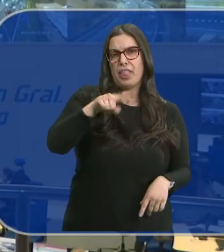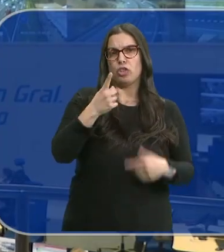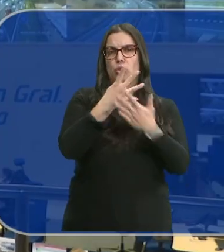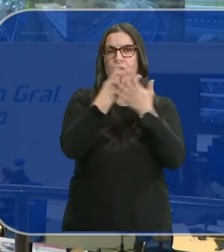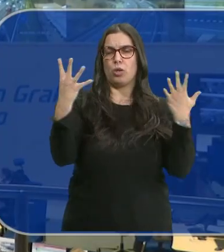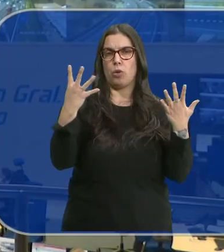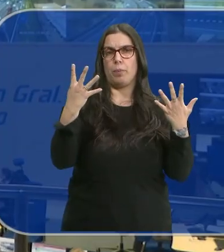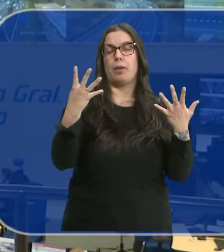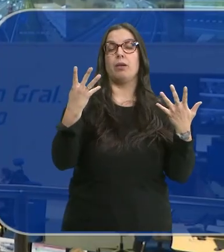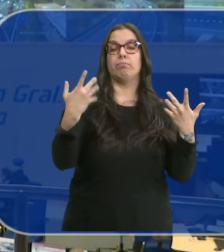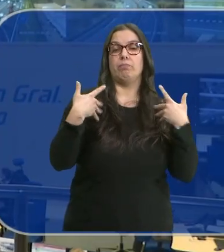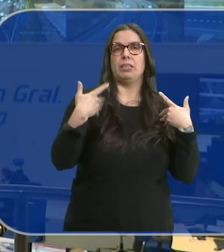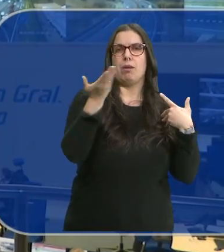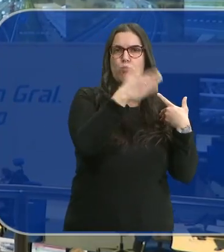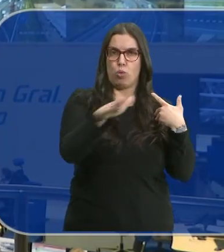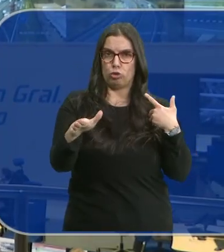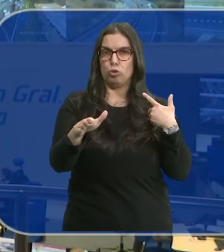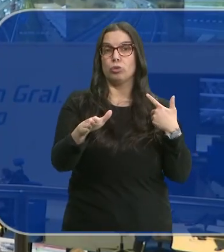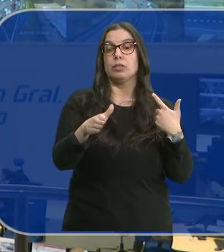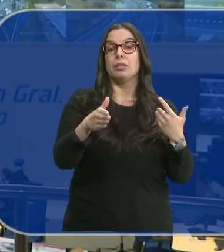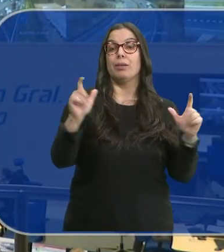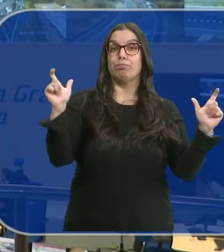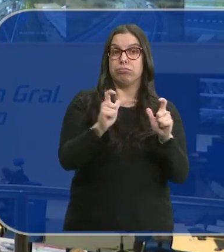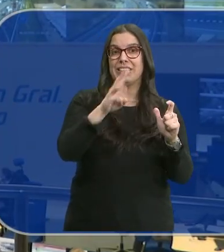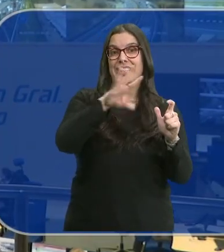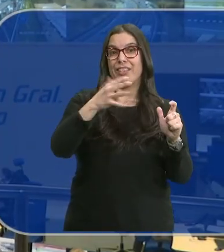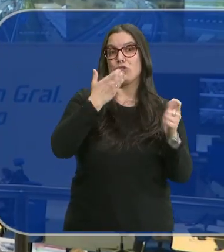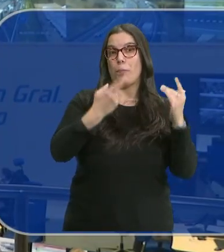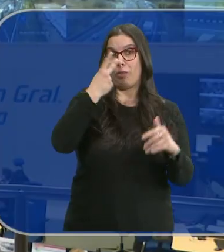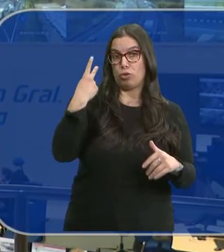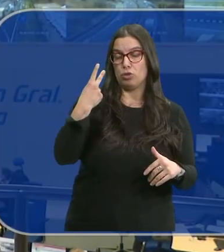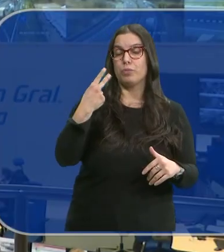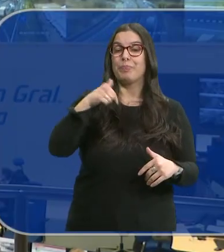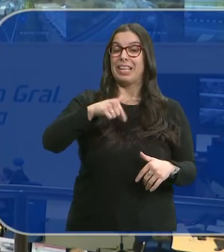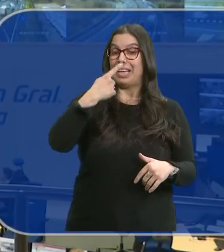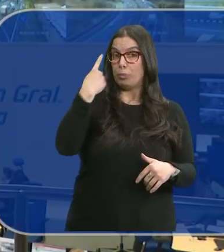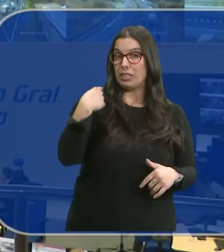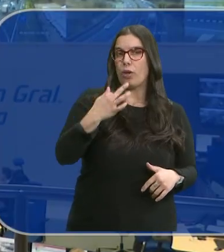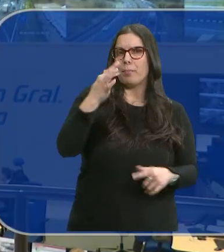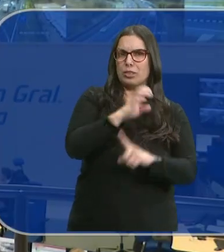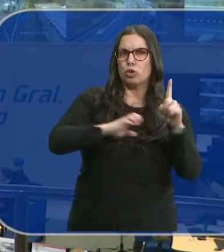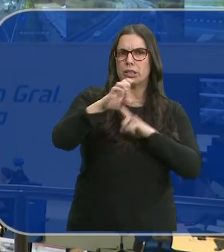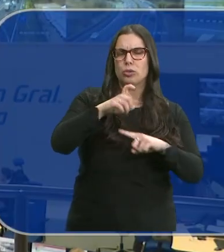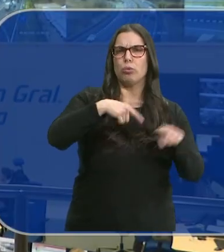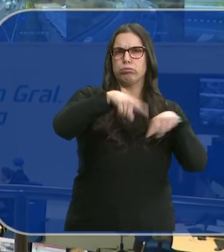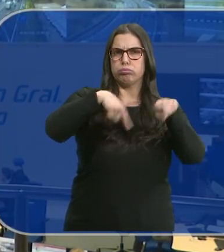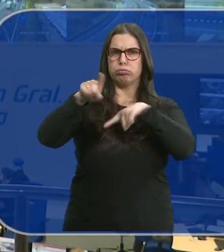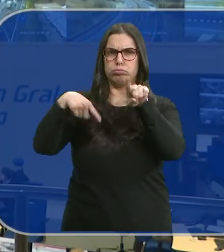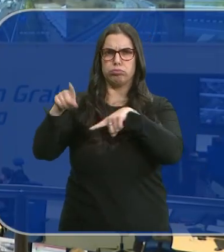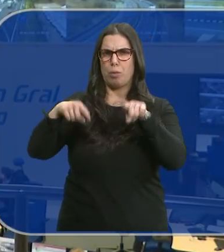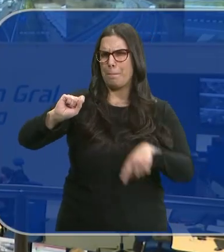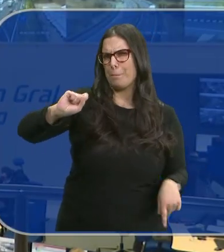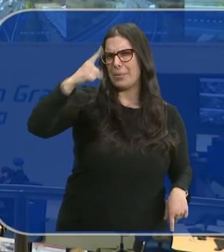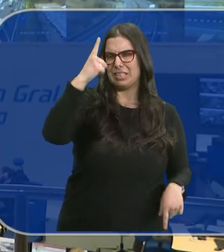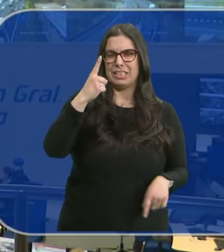víctimas mortales, 35 menos que en el año anterior. Una cifra dada además en un año de contexto de desplazamientos récord.